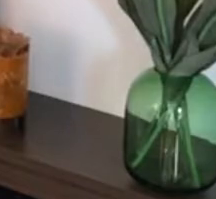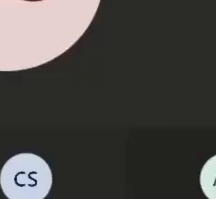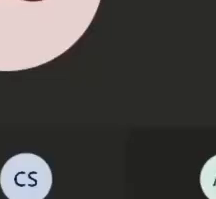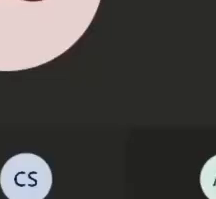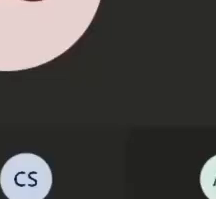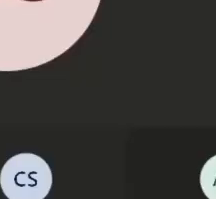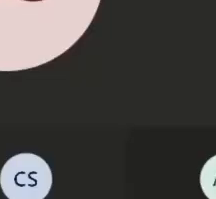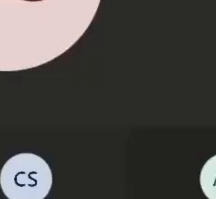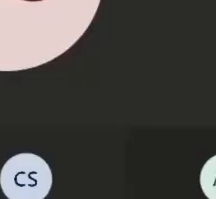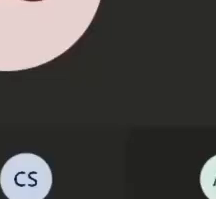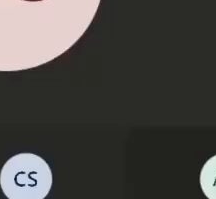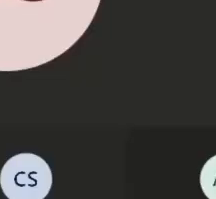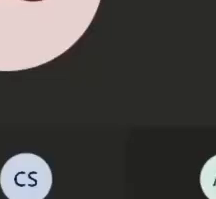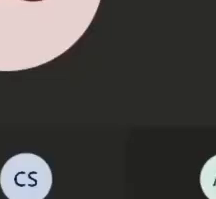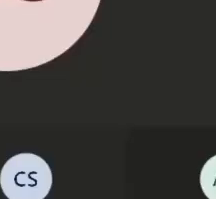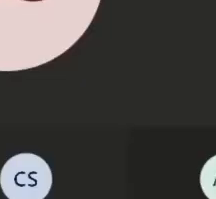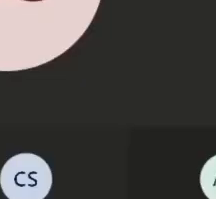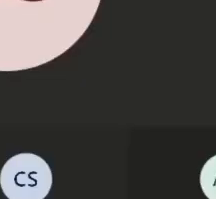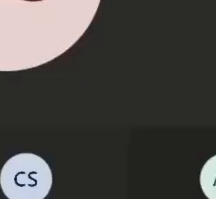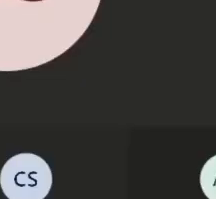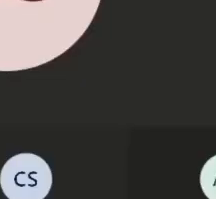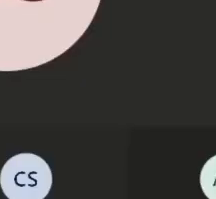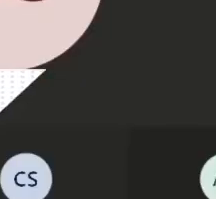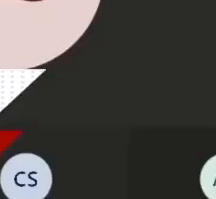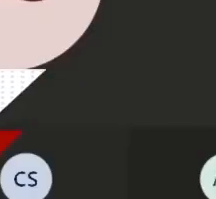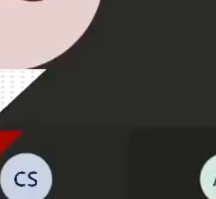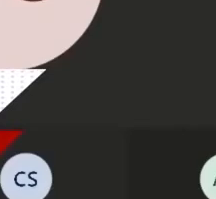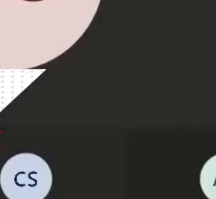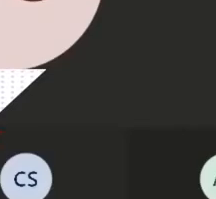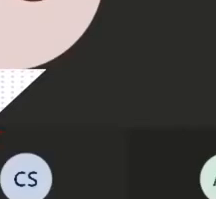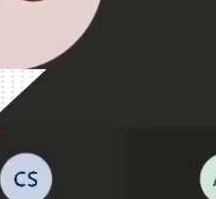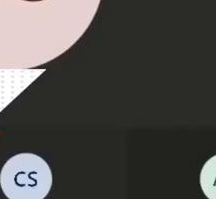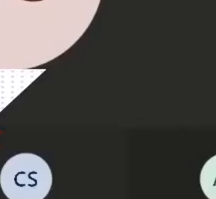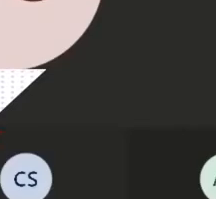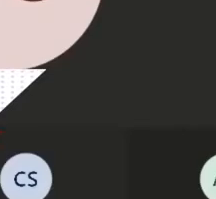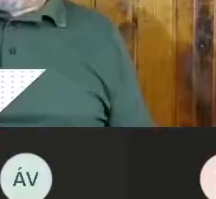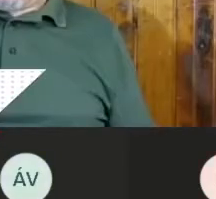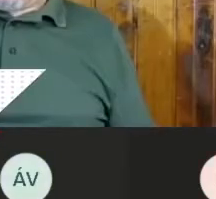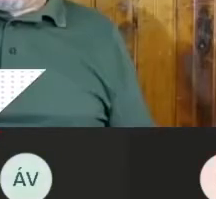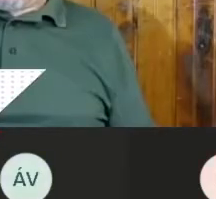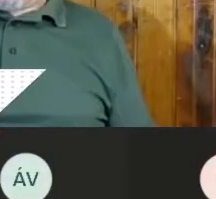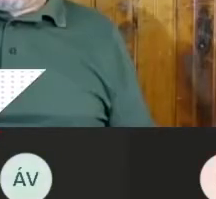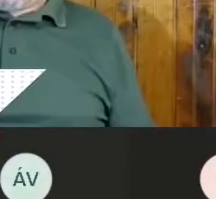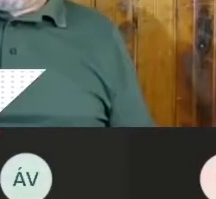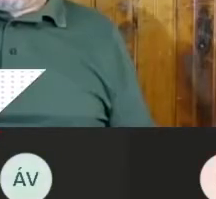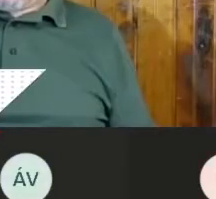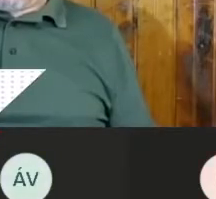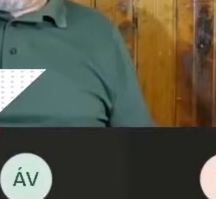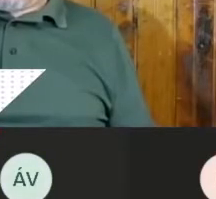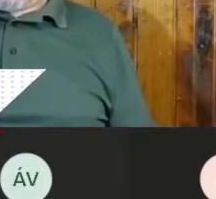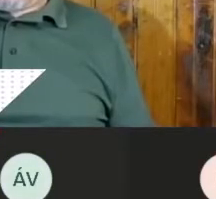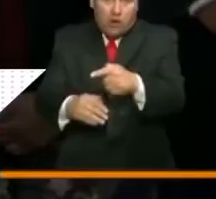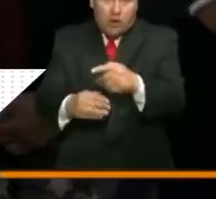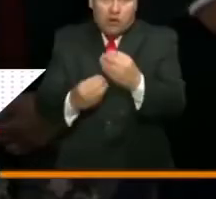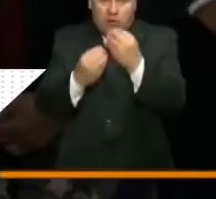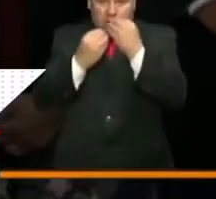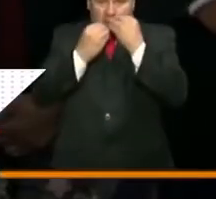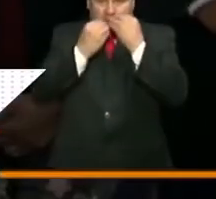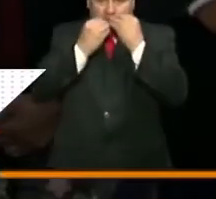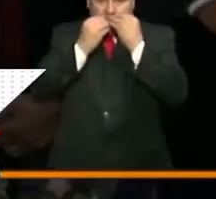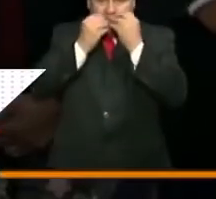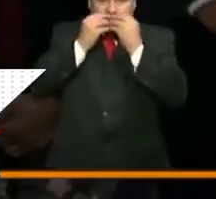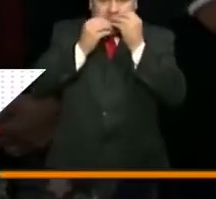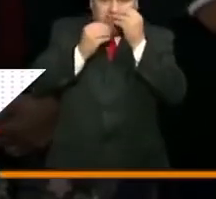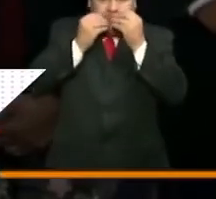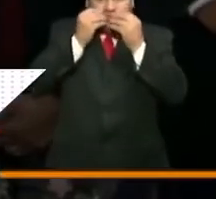empleo durante largas jornadas virtuales los congresistas han analizado las acciones que el gobierno ha venido tomando en medio de la pandemia